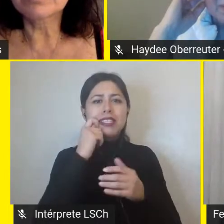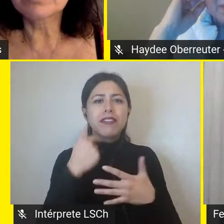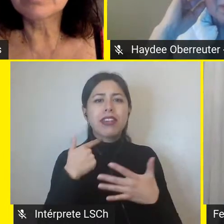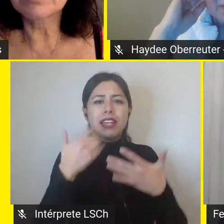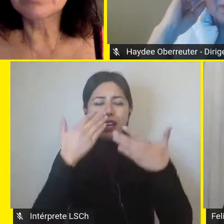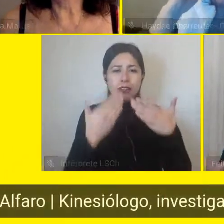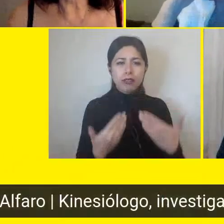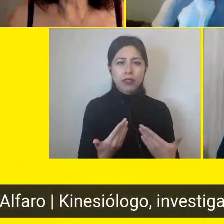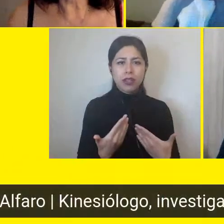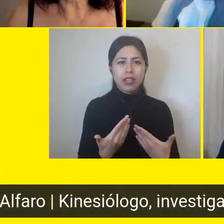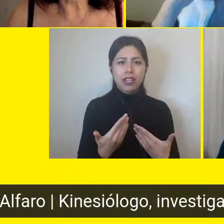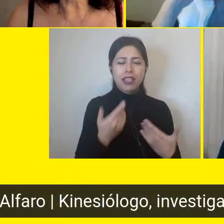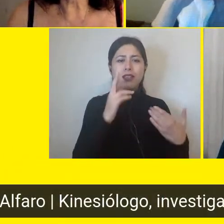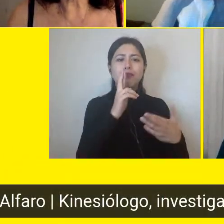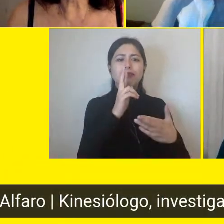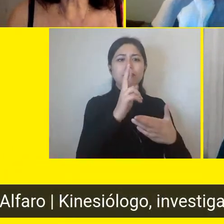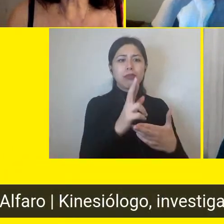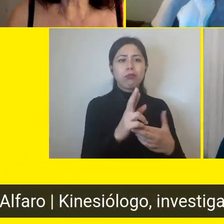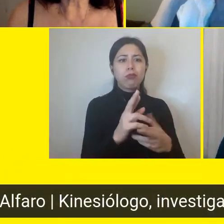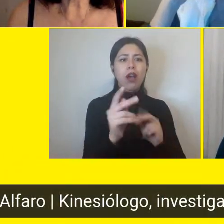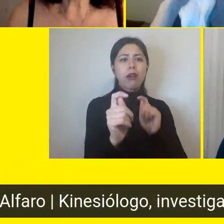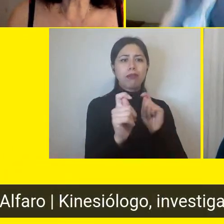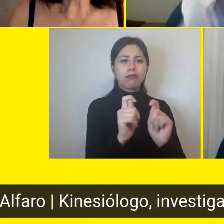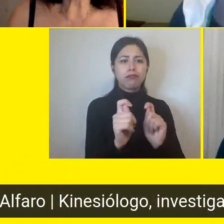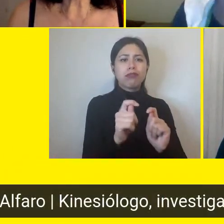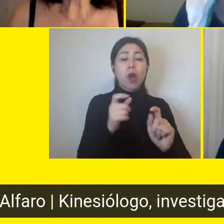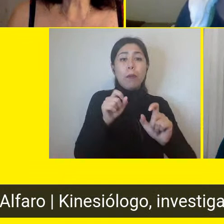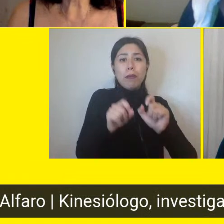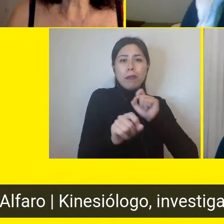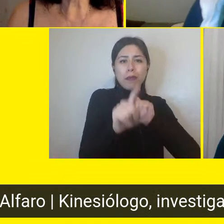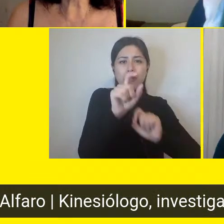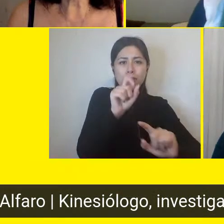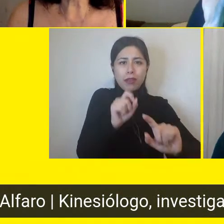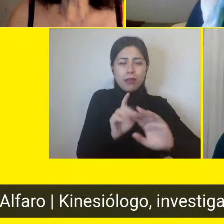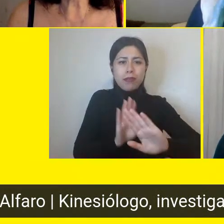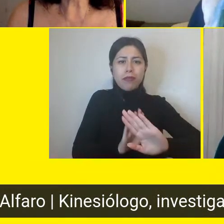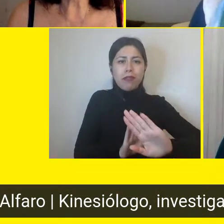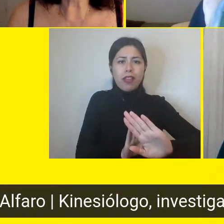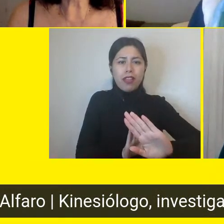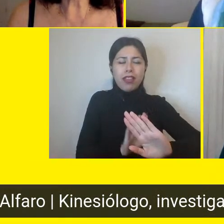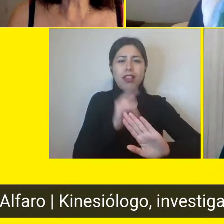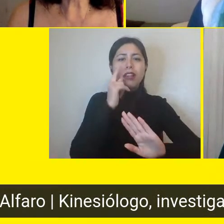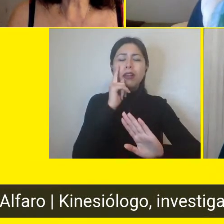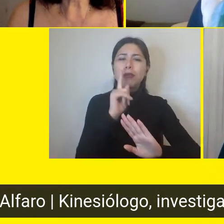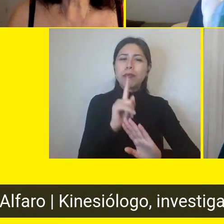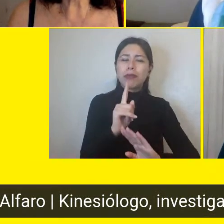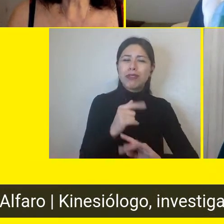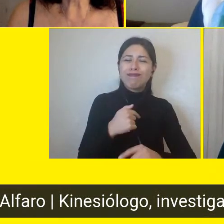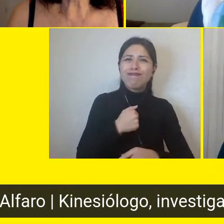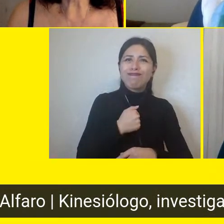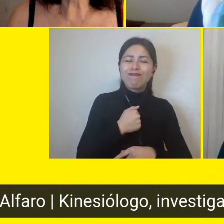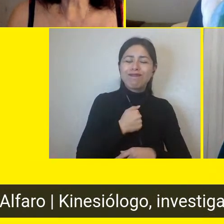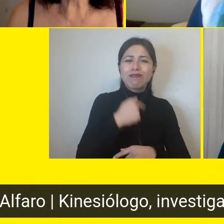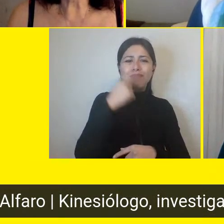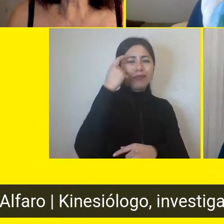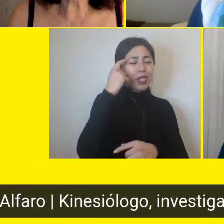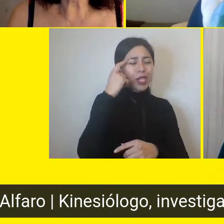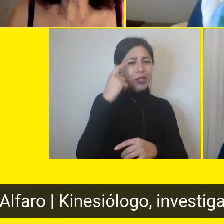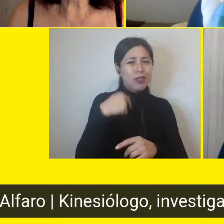respuesta de alarma, ¿cierto?, una respuesta de protección, pero yo creo que nunca